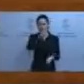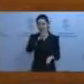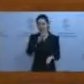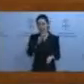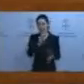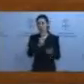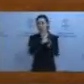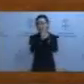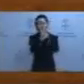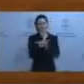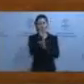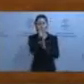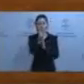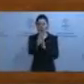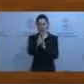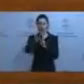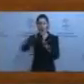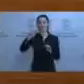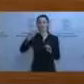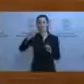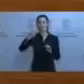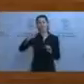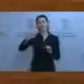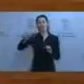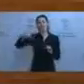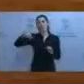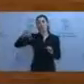Entonces, luego se corrija la rata